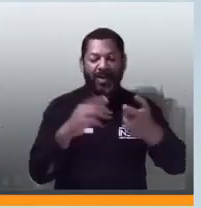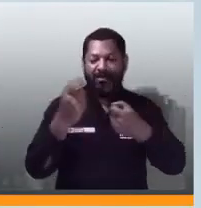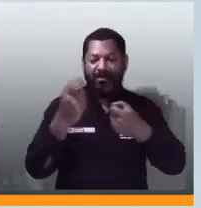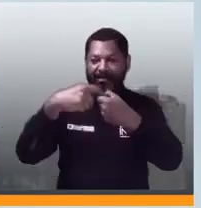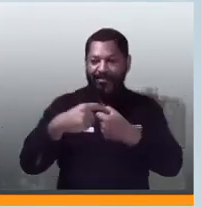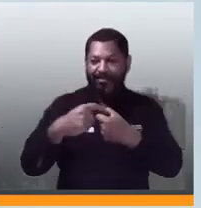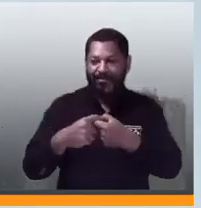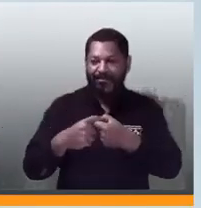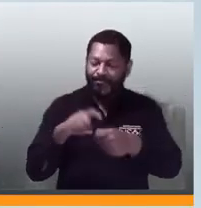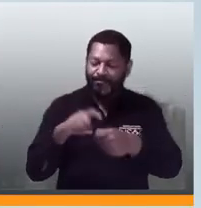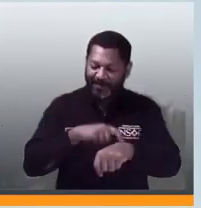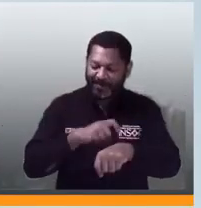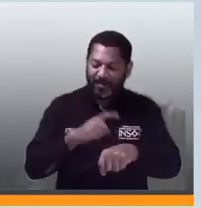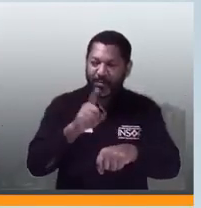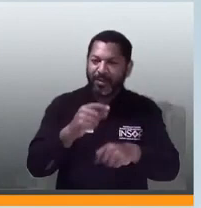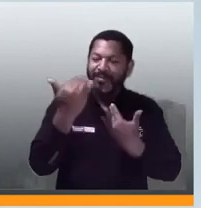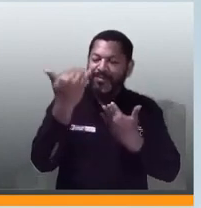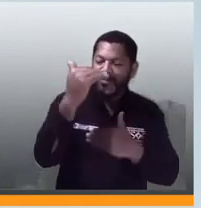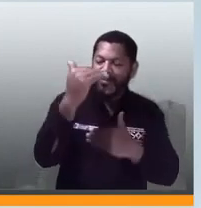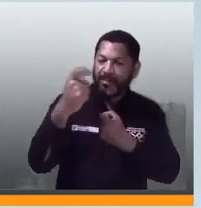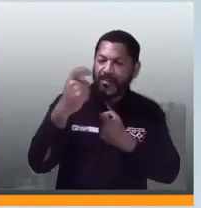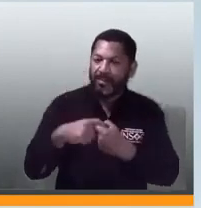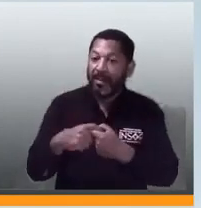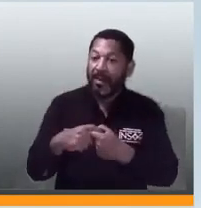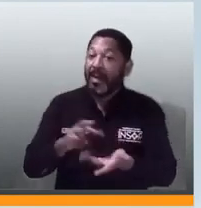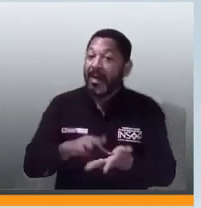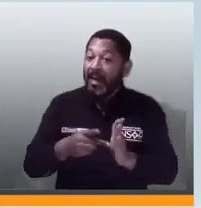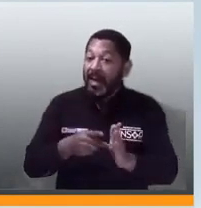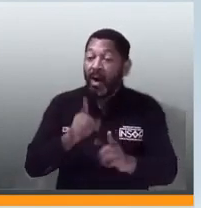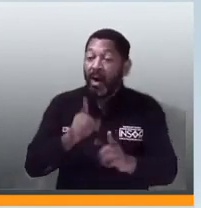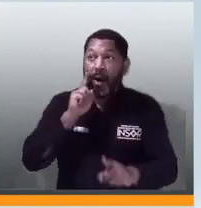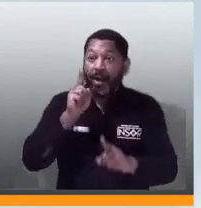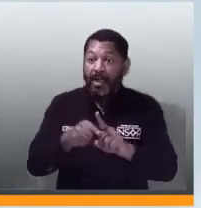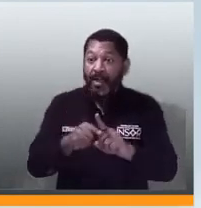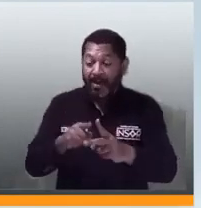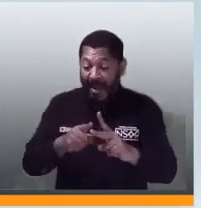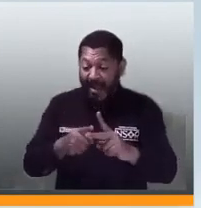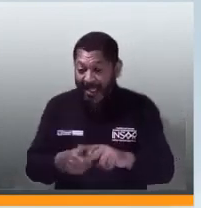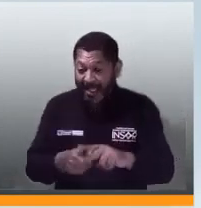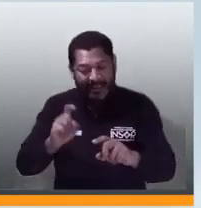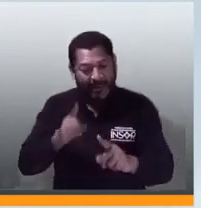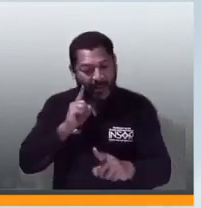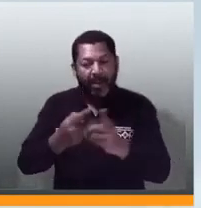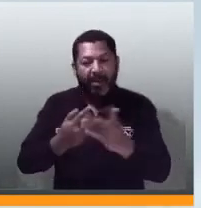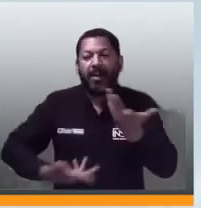la dinámica misma del taller. Nosotros buscamos que siempre los talleres fueran interactivos,